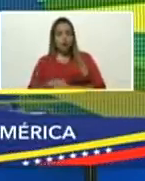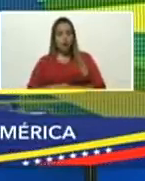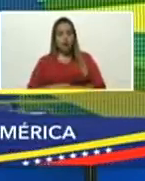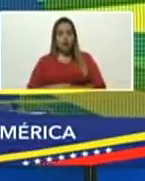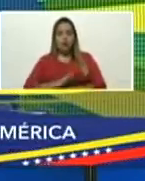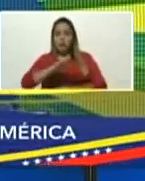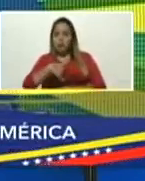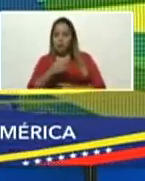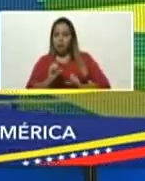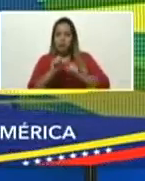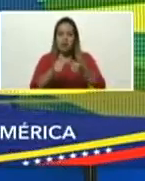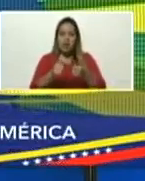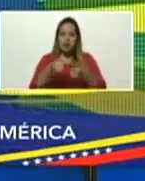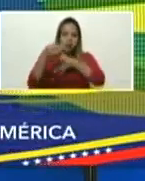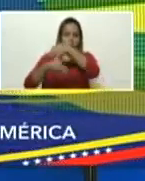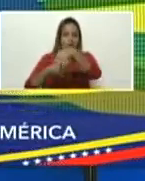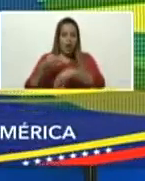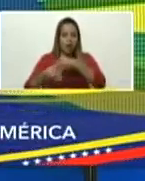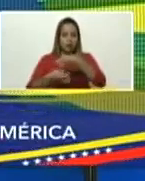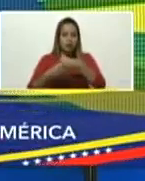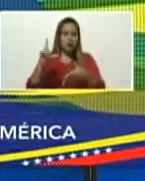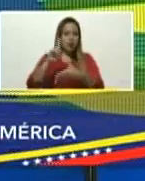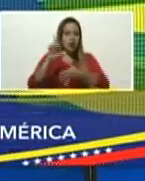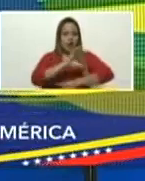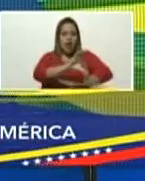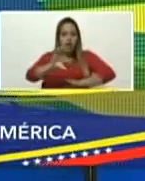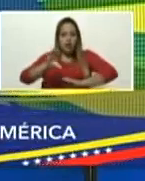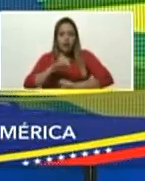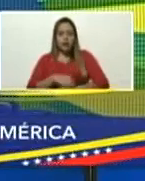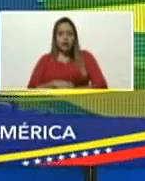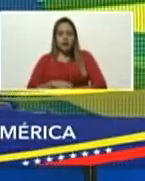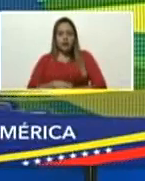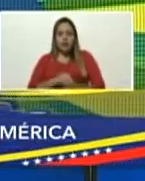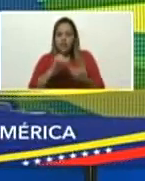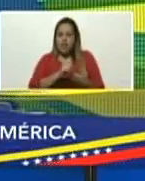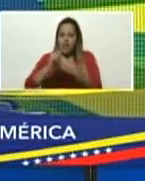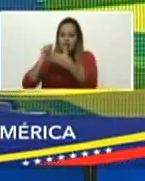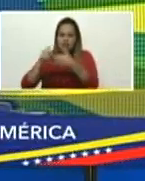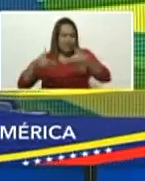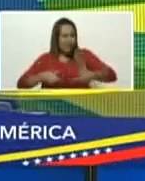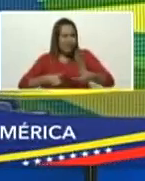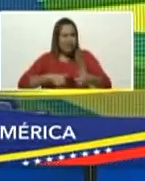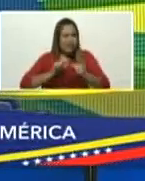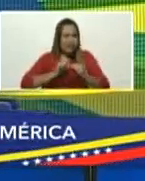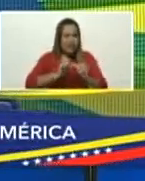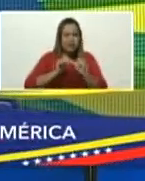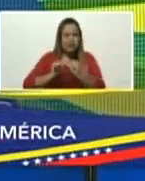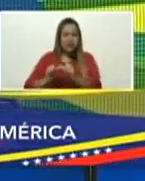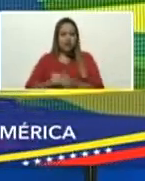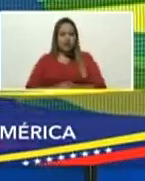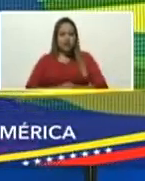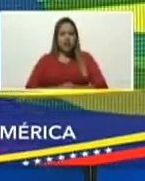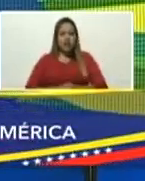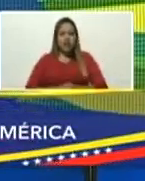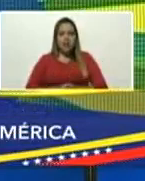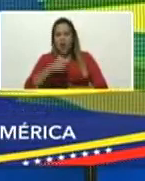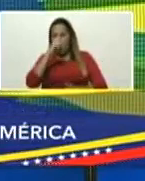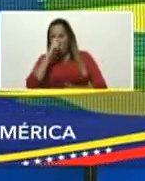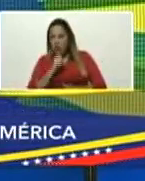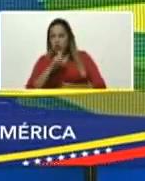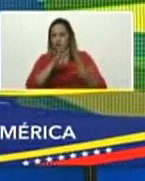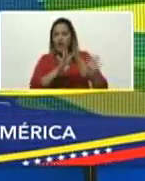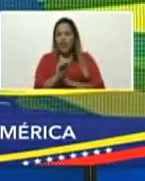Latina, desde el Caribe, y encabezar la resistencia en esa década de los 90,